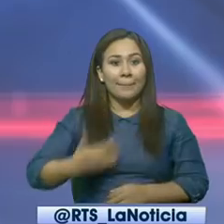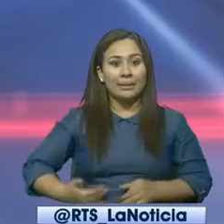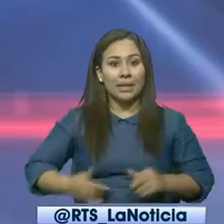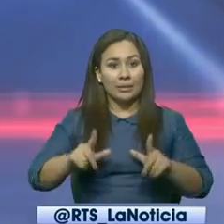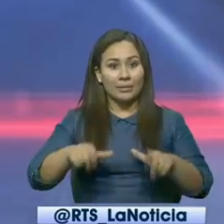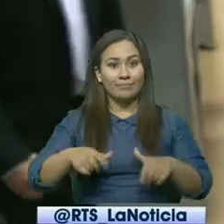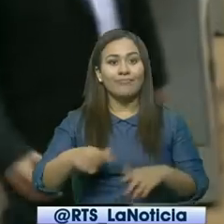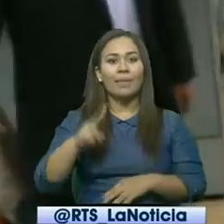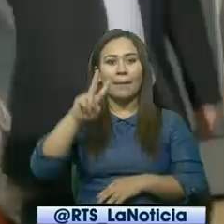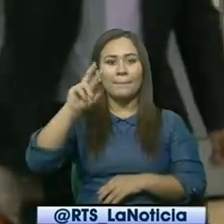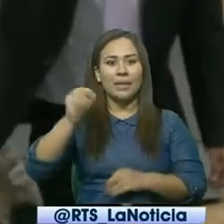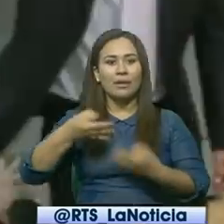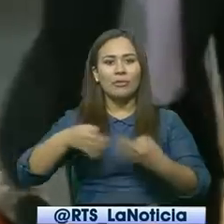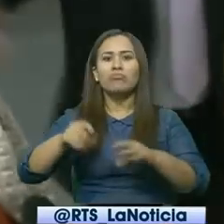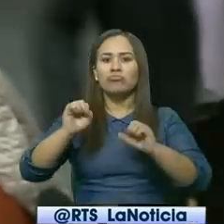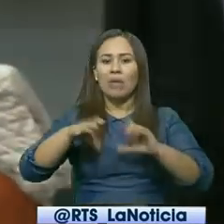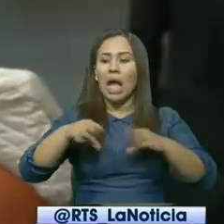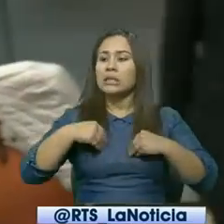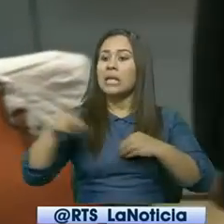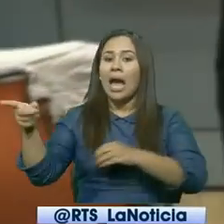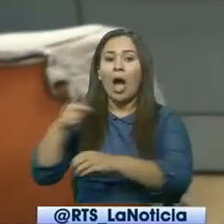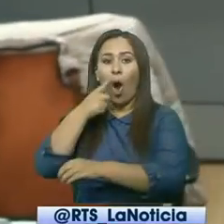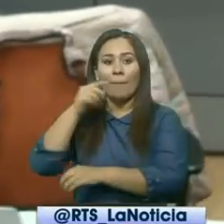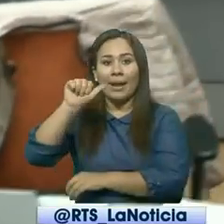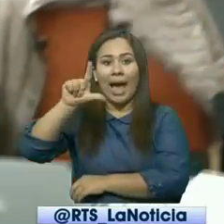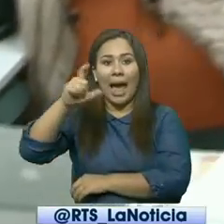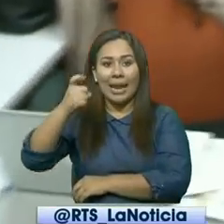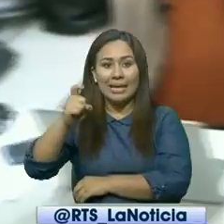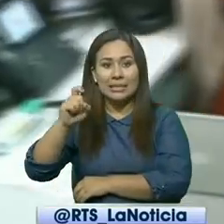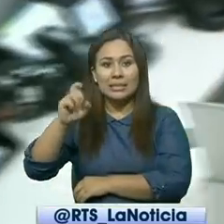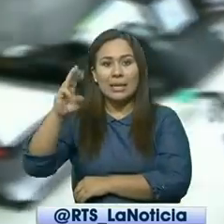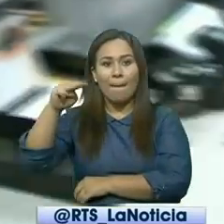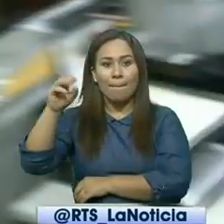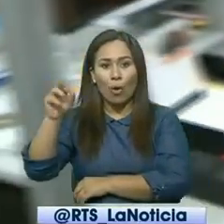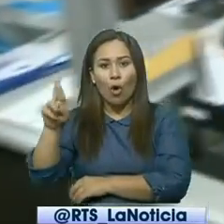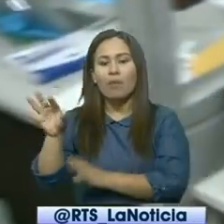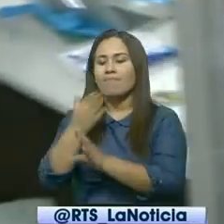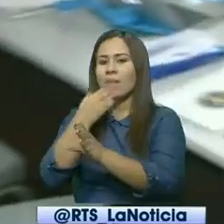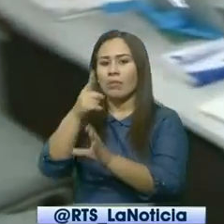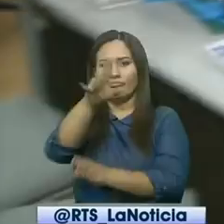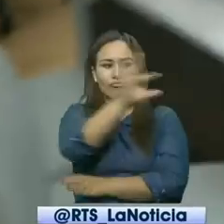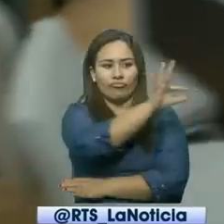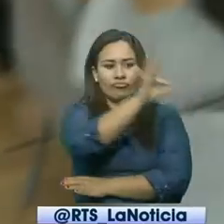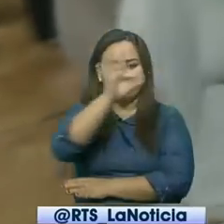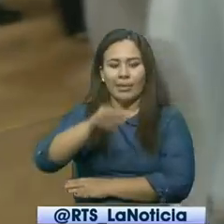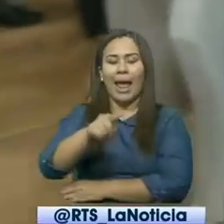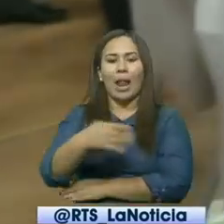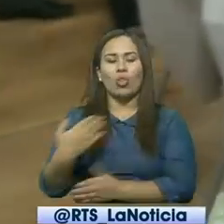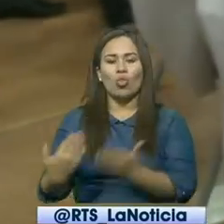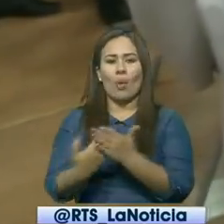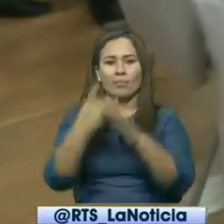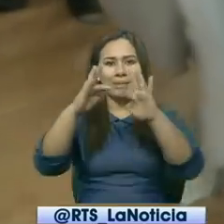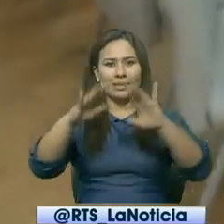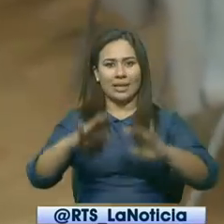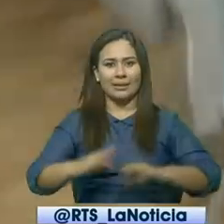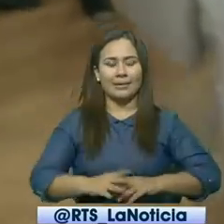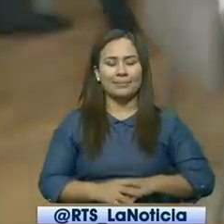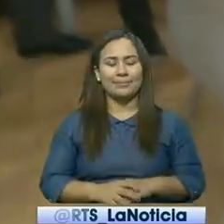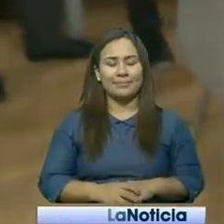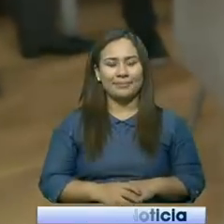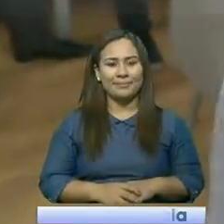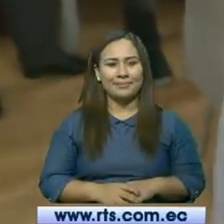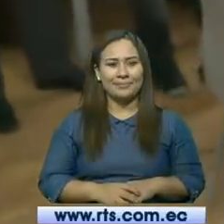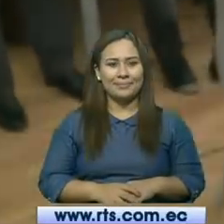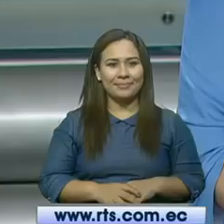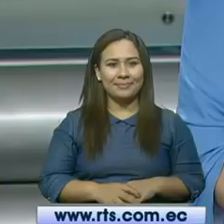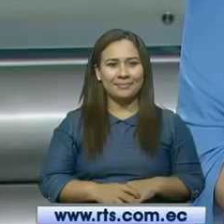se aceptó la renuncia de álex mora y se delegó a michelena para que sume el cargo en quito informó andrew a volver